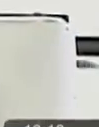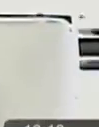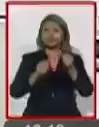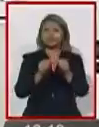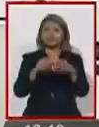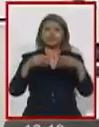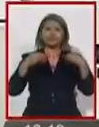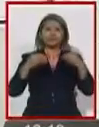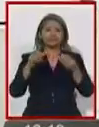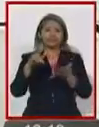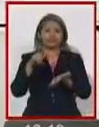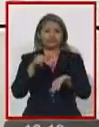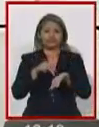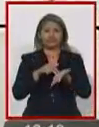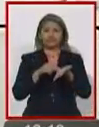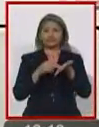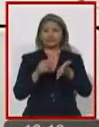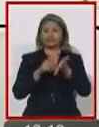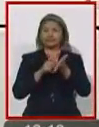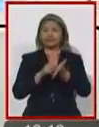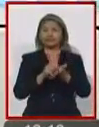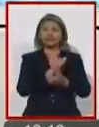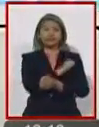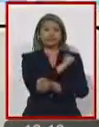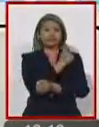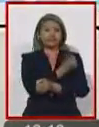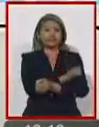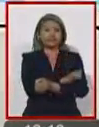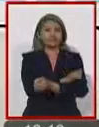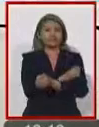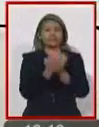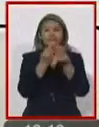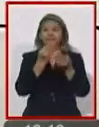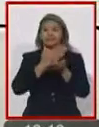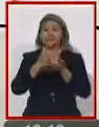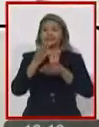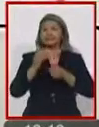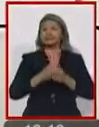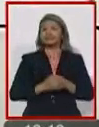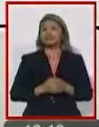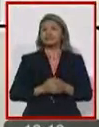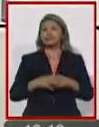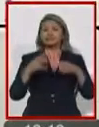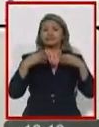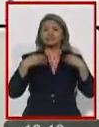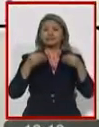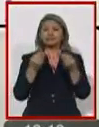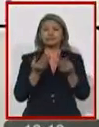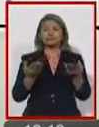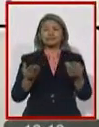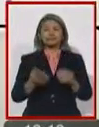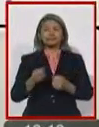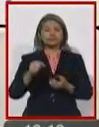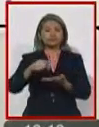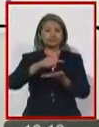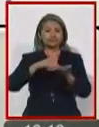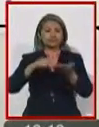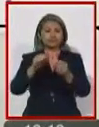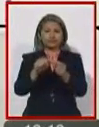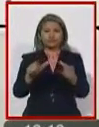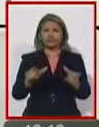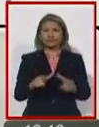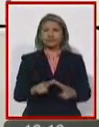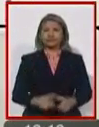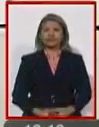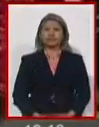Comerciantes de este mercado del Plan 3000 exigen a las autoridades que desalojen a los ambulantes que se encuentran vendiendo sus productos en la rotonda de esta